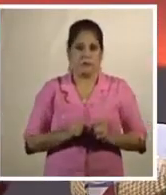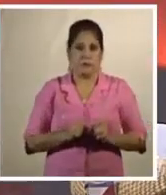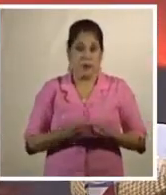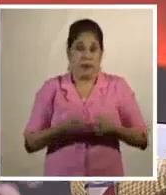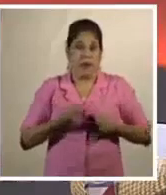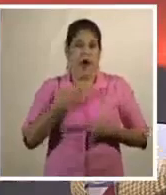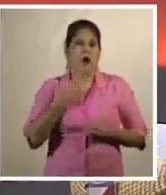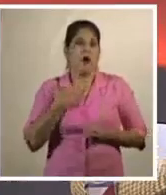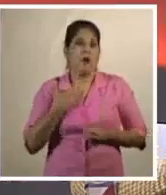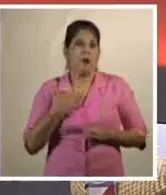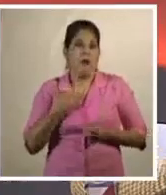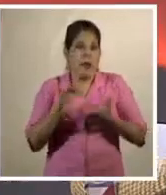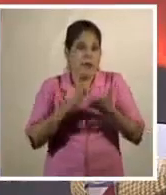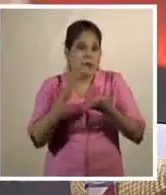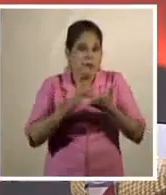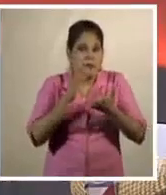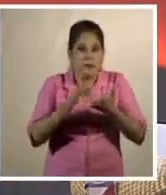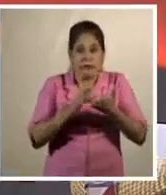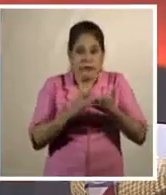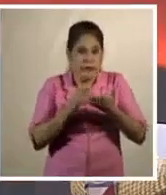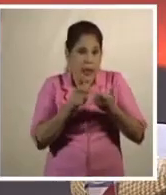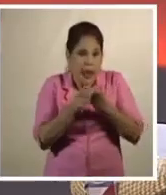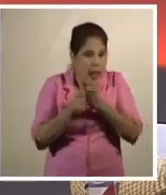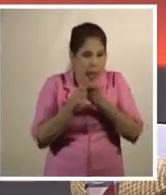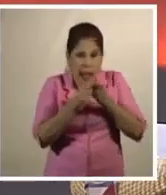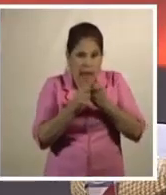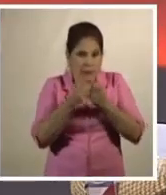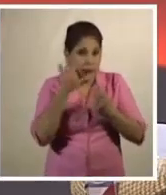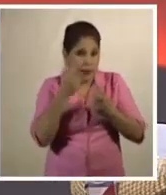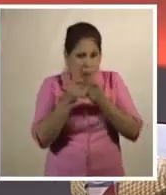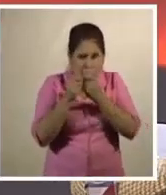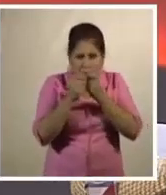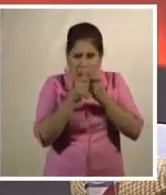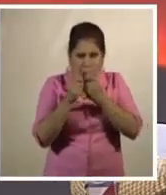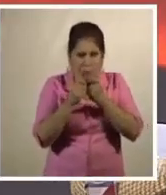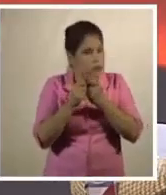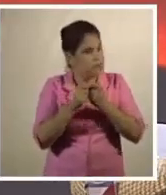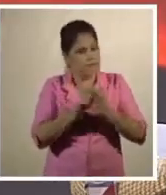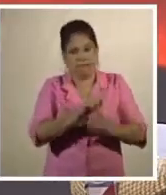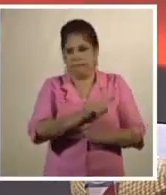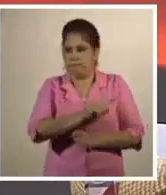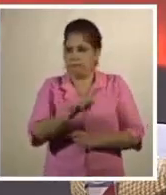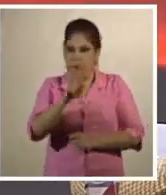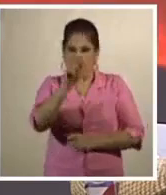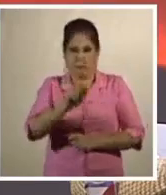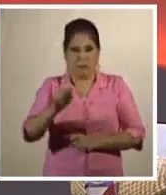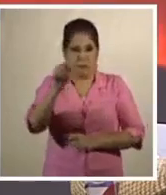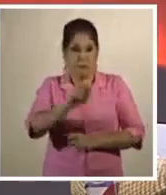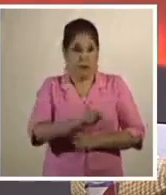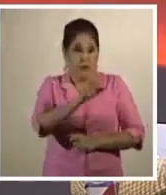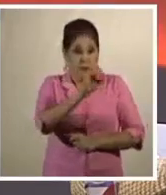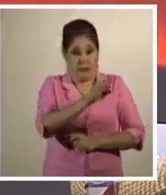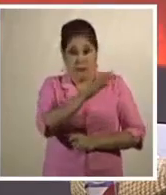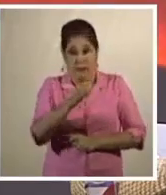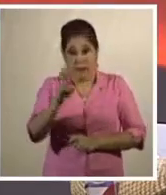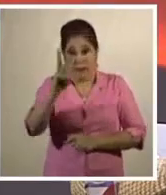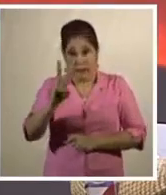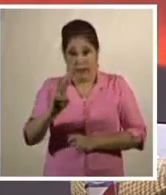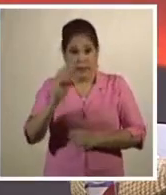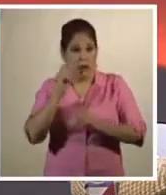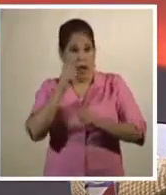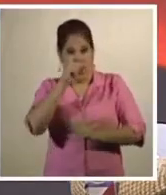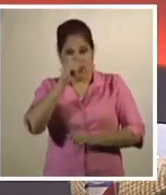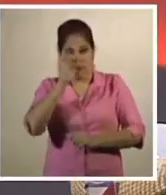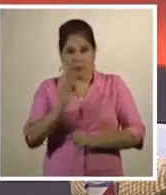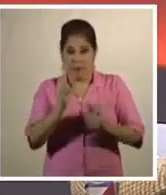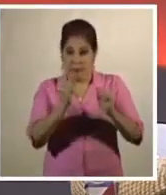les da mucha ansiedad todos los problemas que he dicho a la hora de 2000 las ansiedades todo eso tiene que ver con el sobreconsumo decir una de las cosas que estás generando hoy